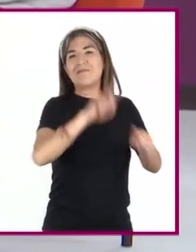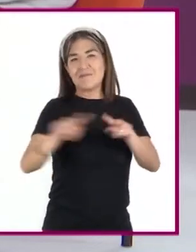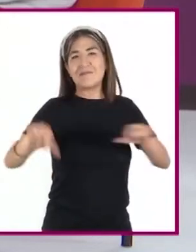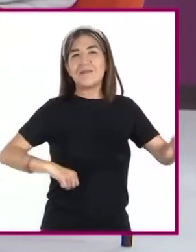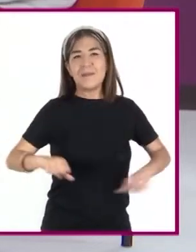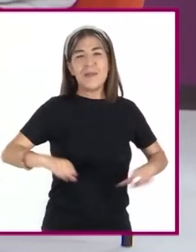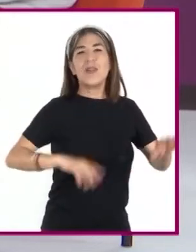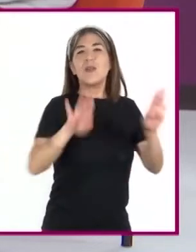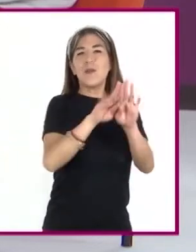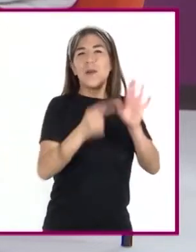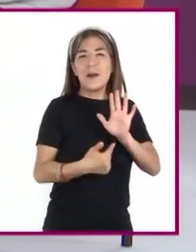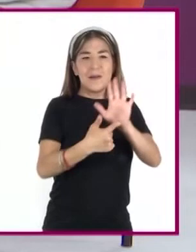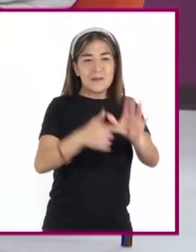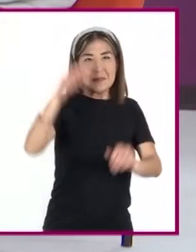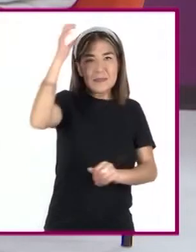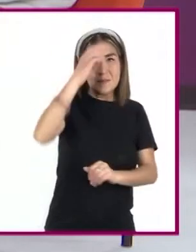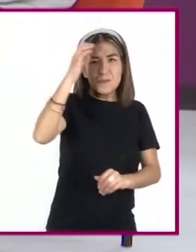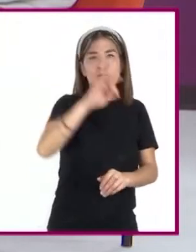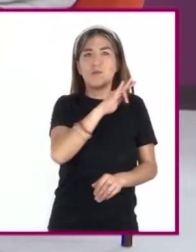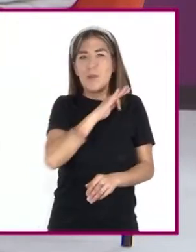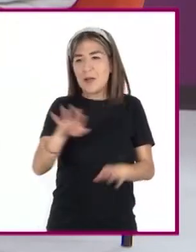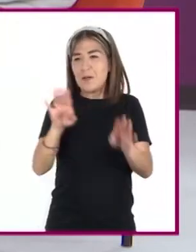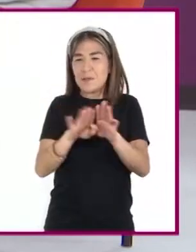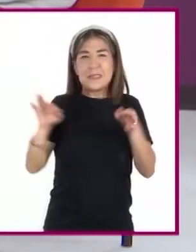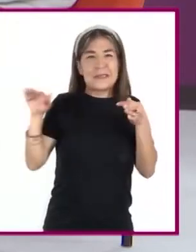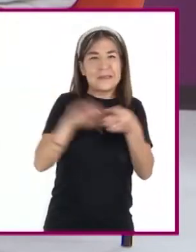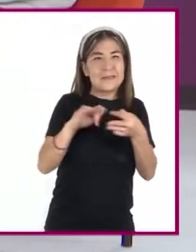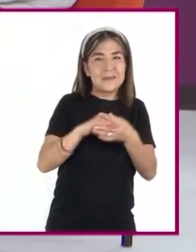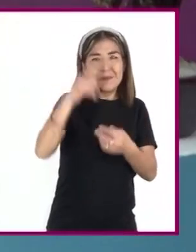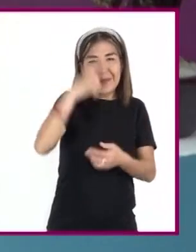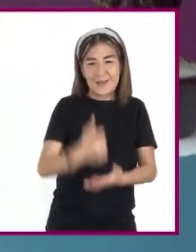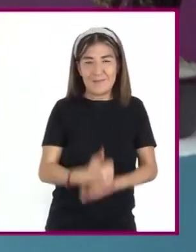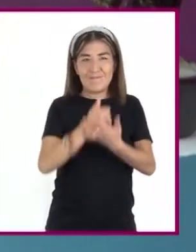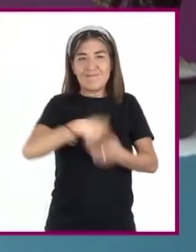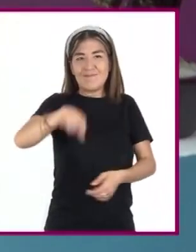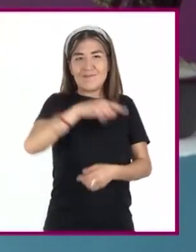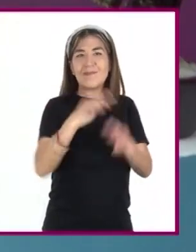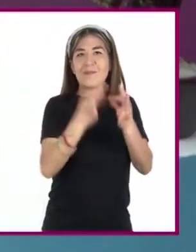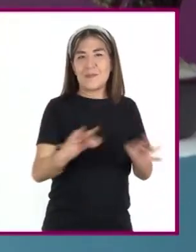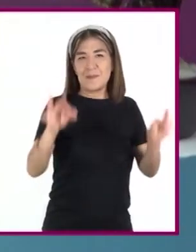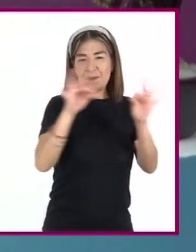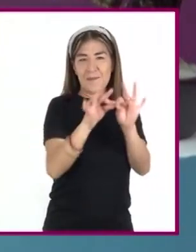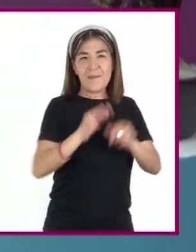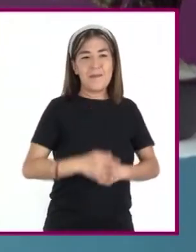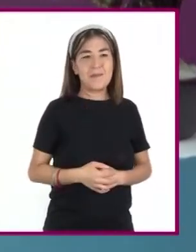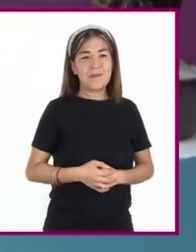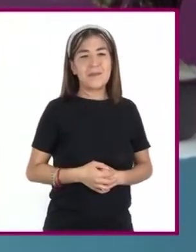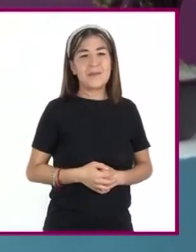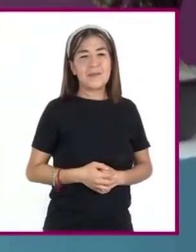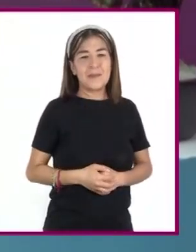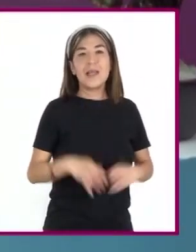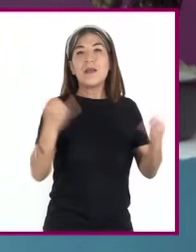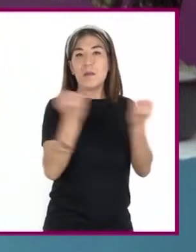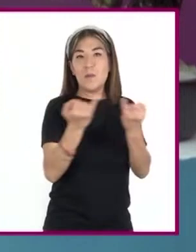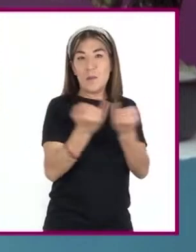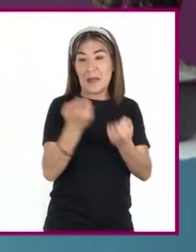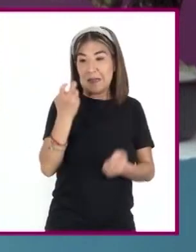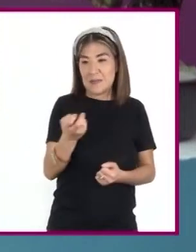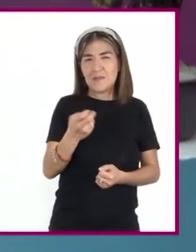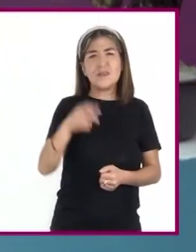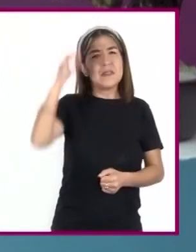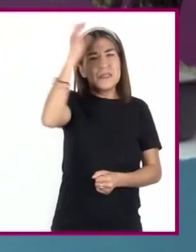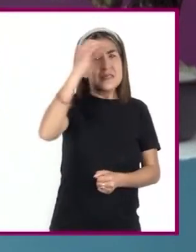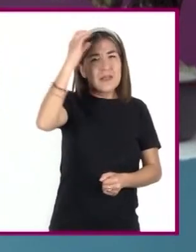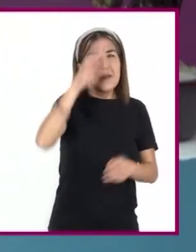a ver lo cerca que está la ciencia de todos nosotros y su importancia. No obstante, pareciera que la ciencia se aísla